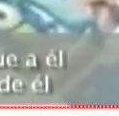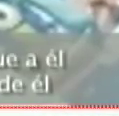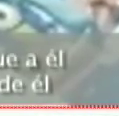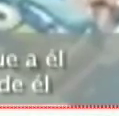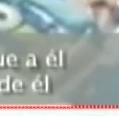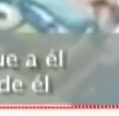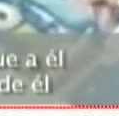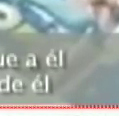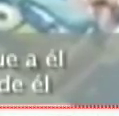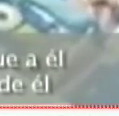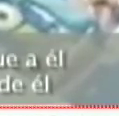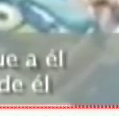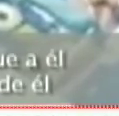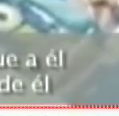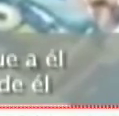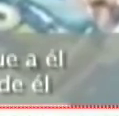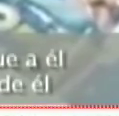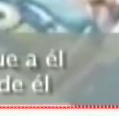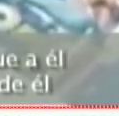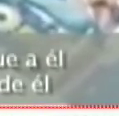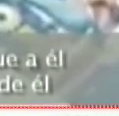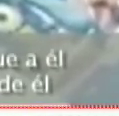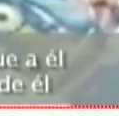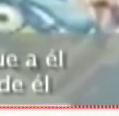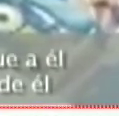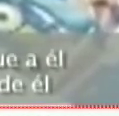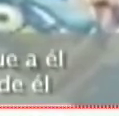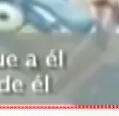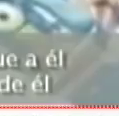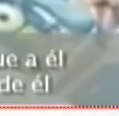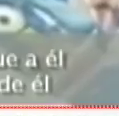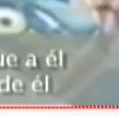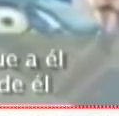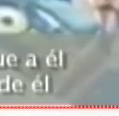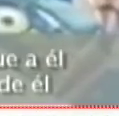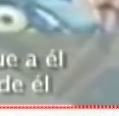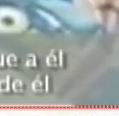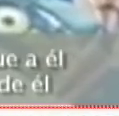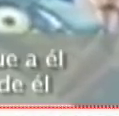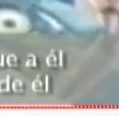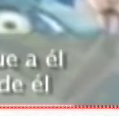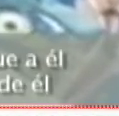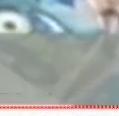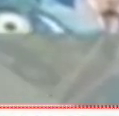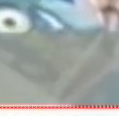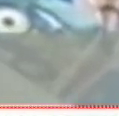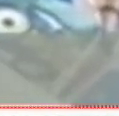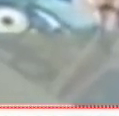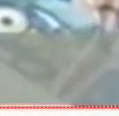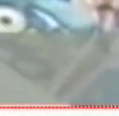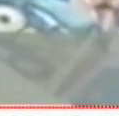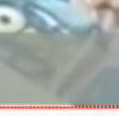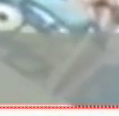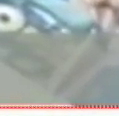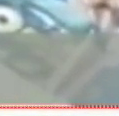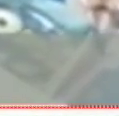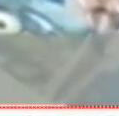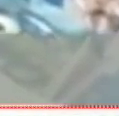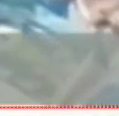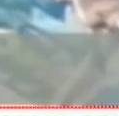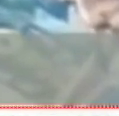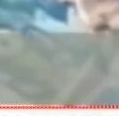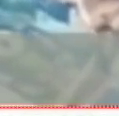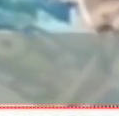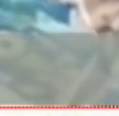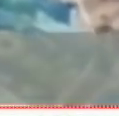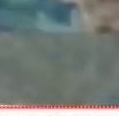Claro, ¿quiere ser? No sé, o sea, creo que tiene un pique porque ahí lo sacaron corriendo de ahí del ¿De dónde? Pueblo de él. ¿De qué pueblo de él? De